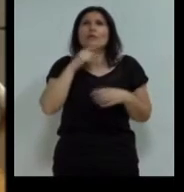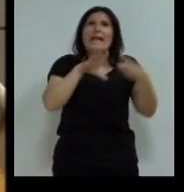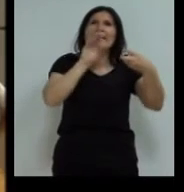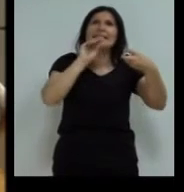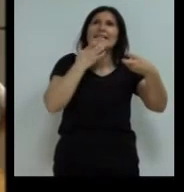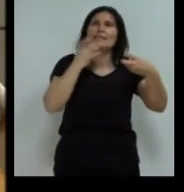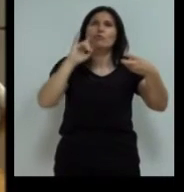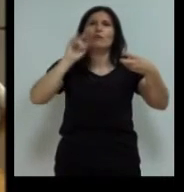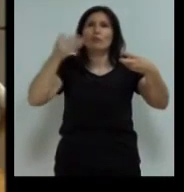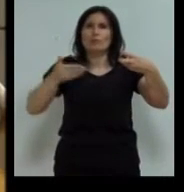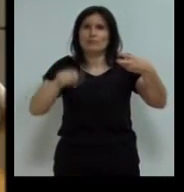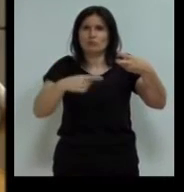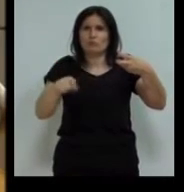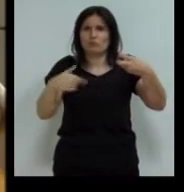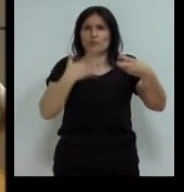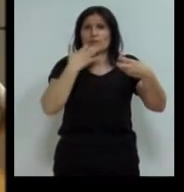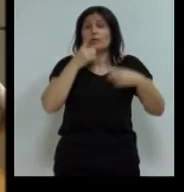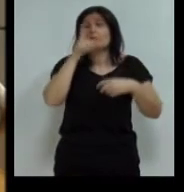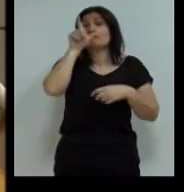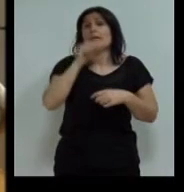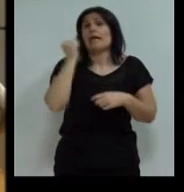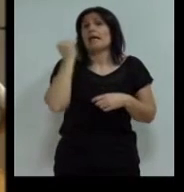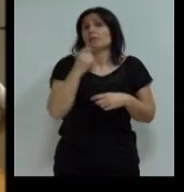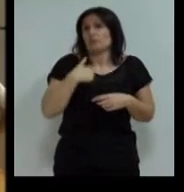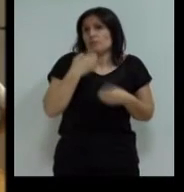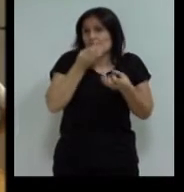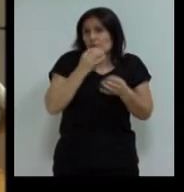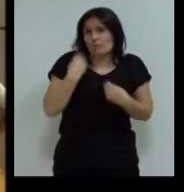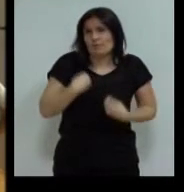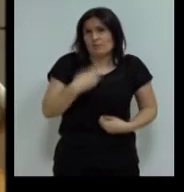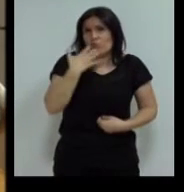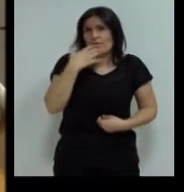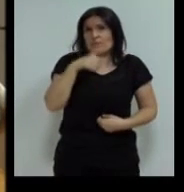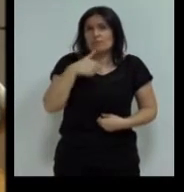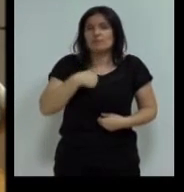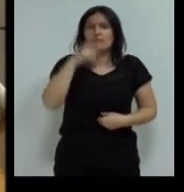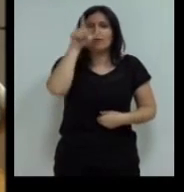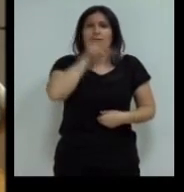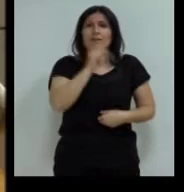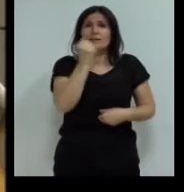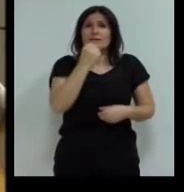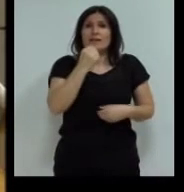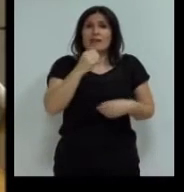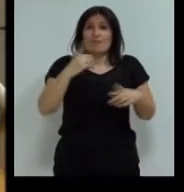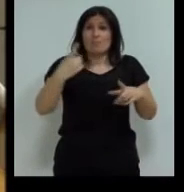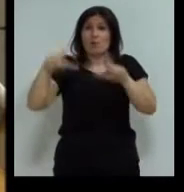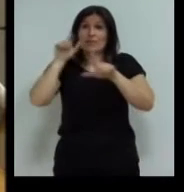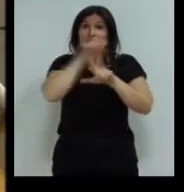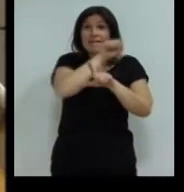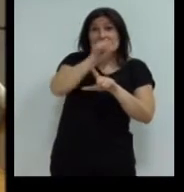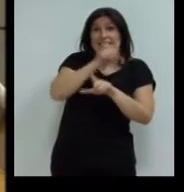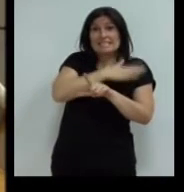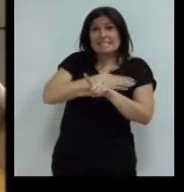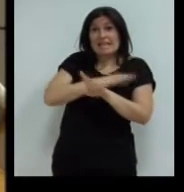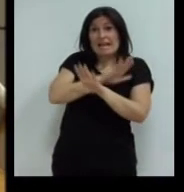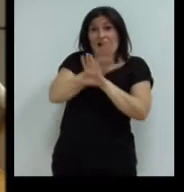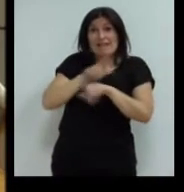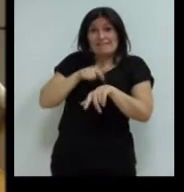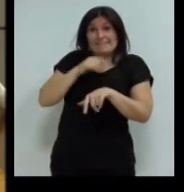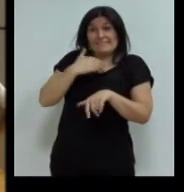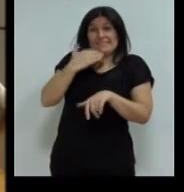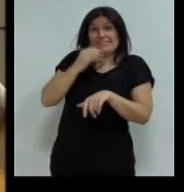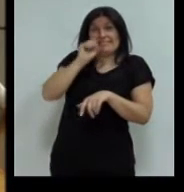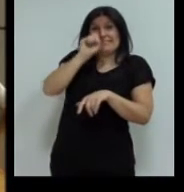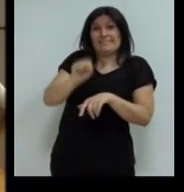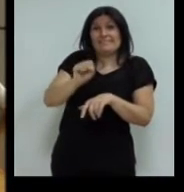alguien va a matar si el asesino va a matar a la protagonista en el último momento, nosotros espectadores que oímos las sirenas de la policía y